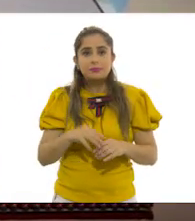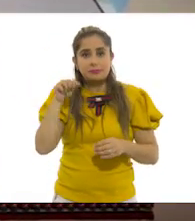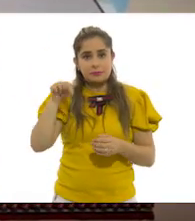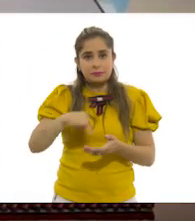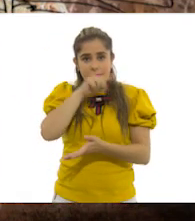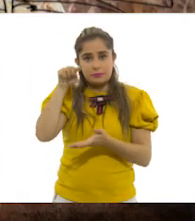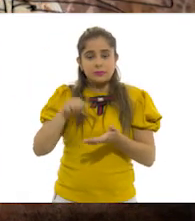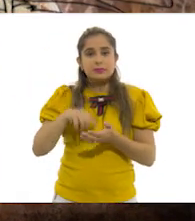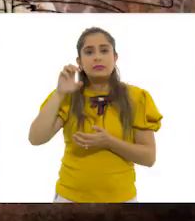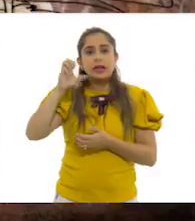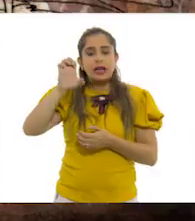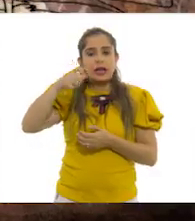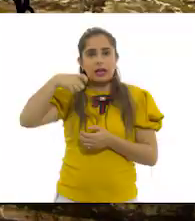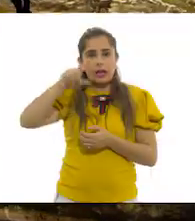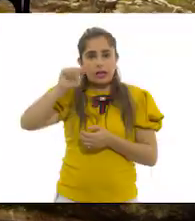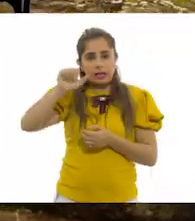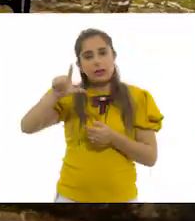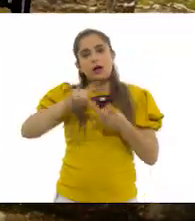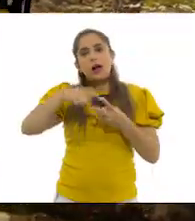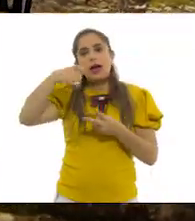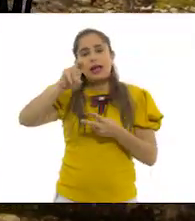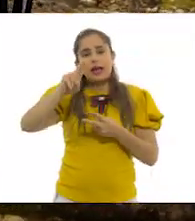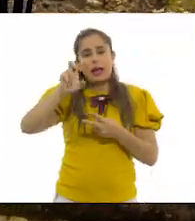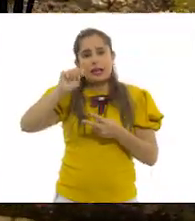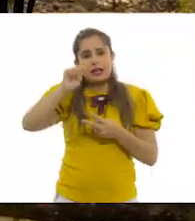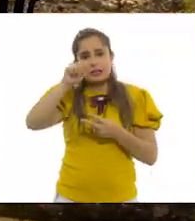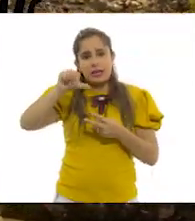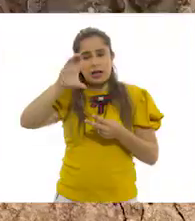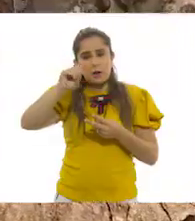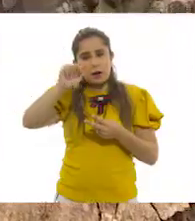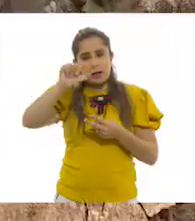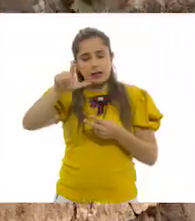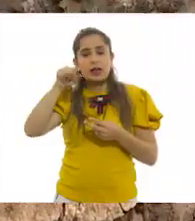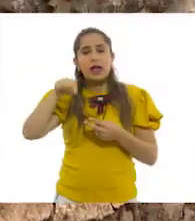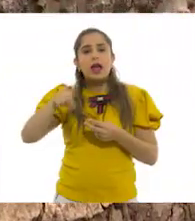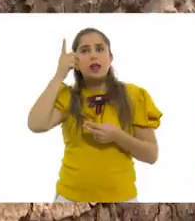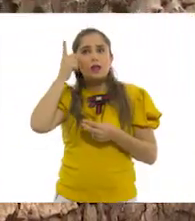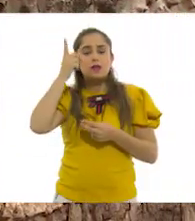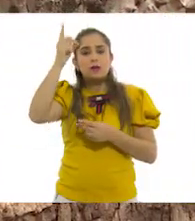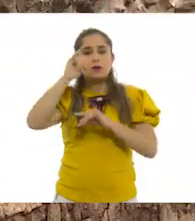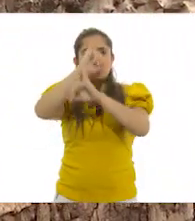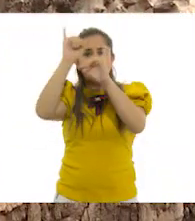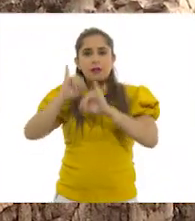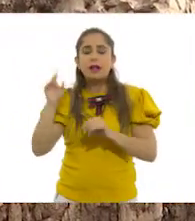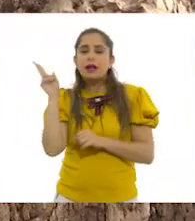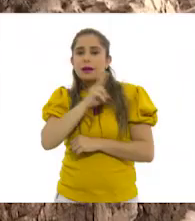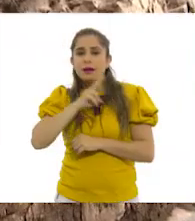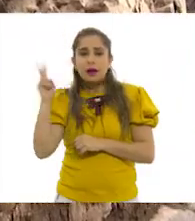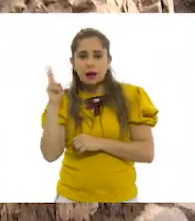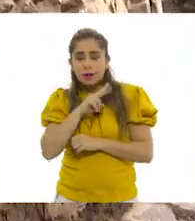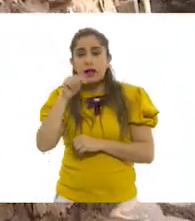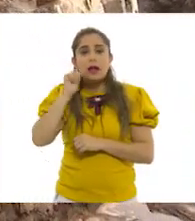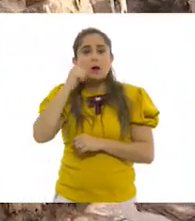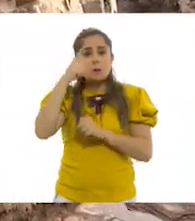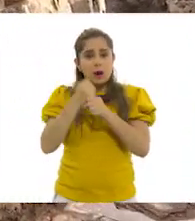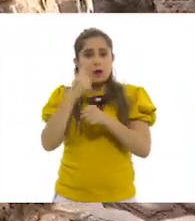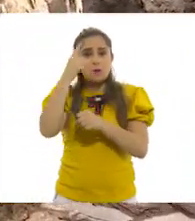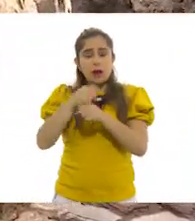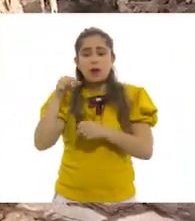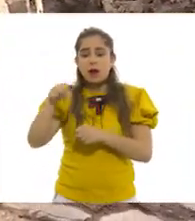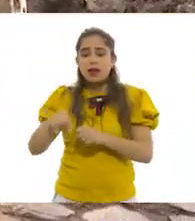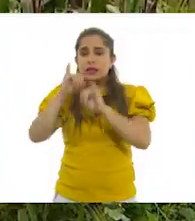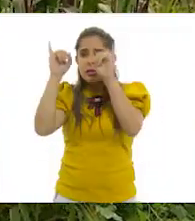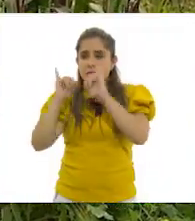veneraba a Ejecatl, o Quetzalcóatl Ejecatl, deidad del viento, responsable de acercar año con año las lluvias